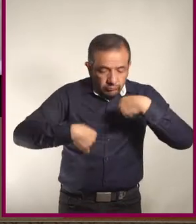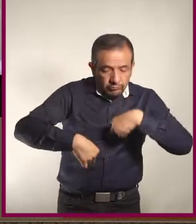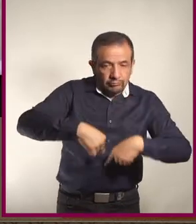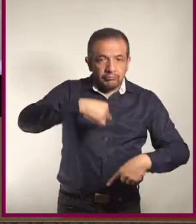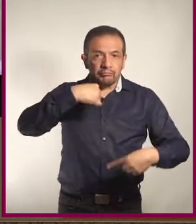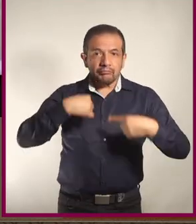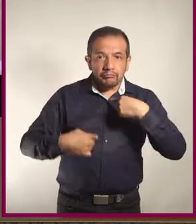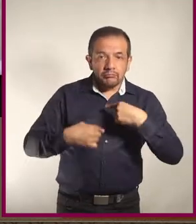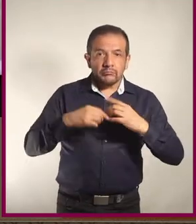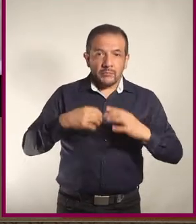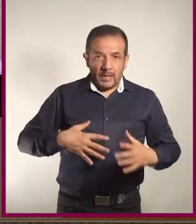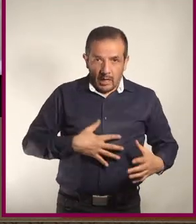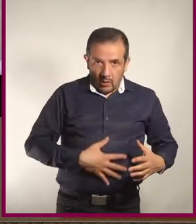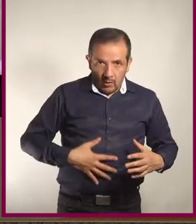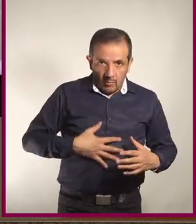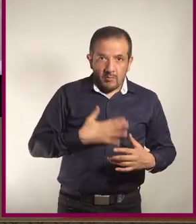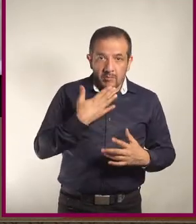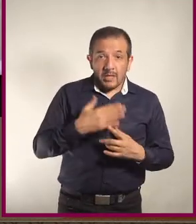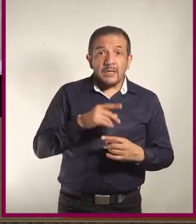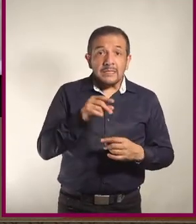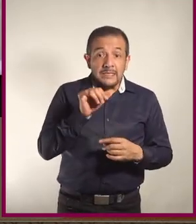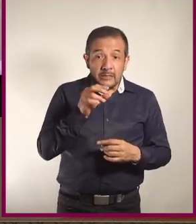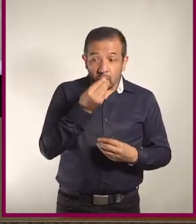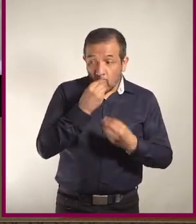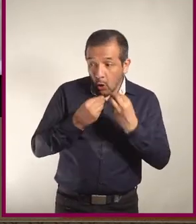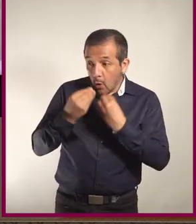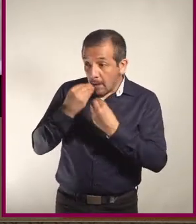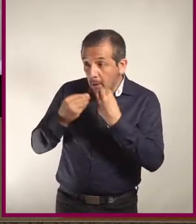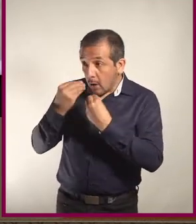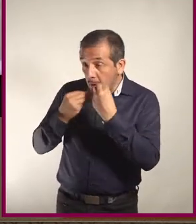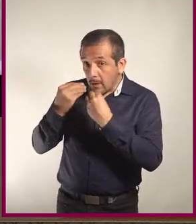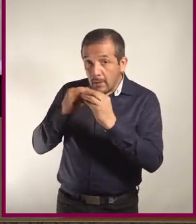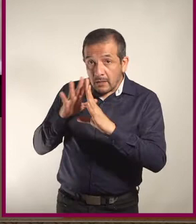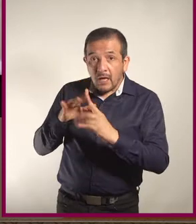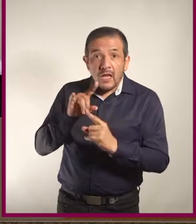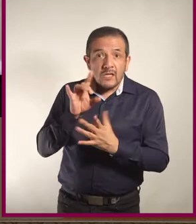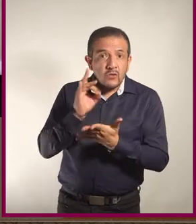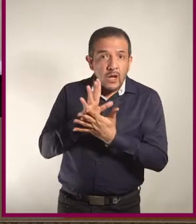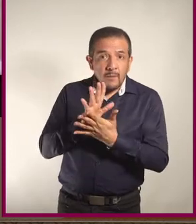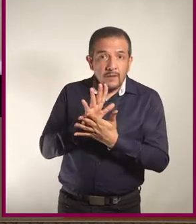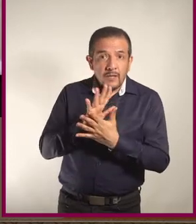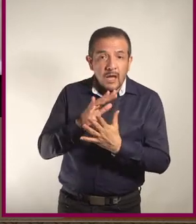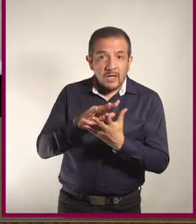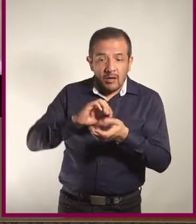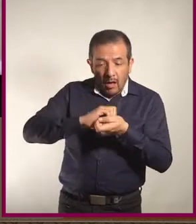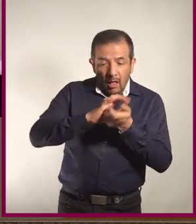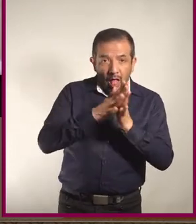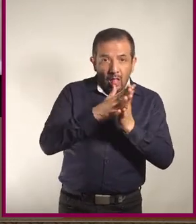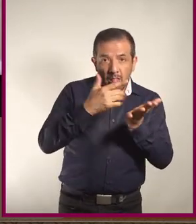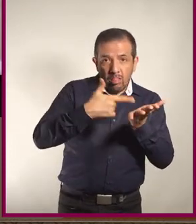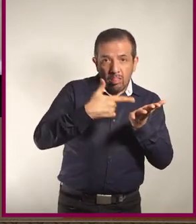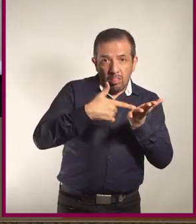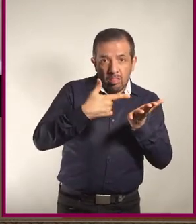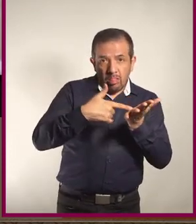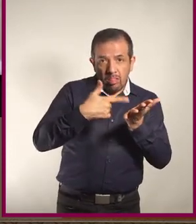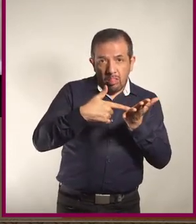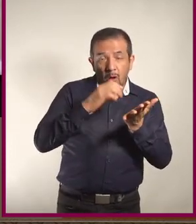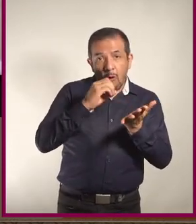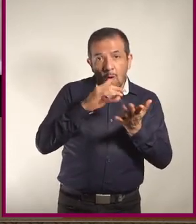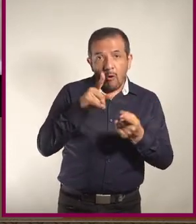metabólicos, si estas son en exceso, pues entonces nada más se van y se acumulan en grasa